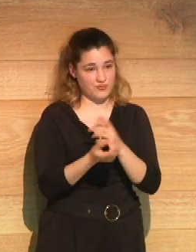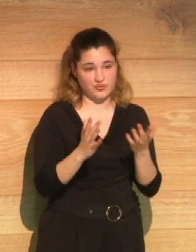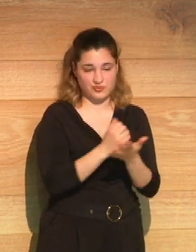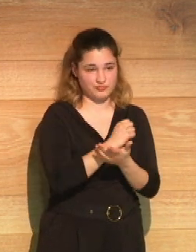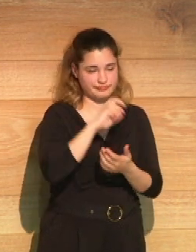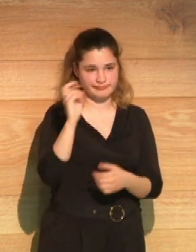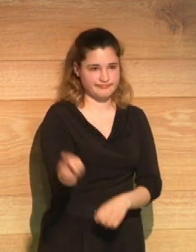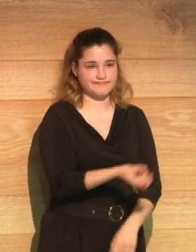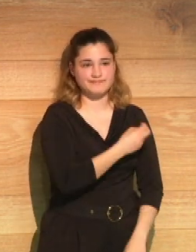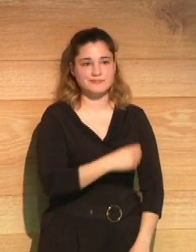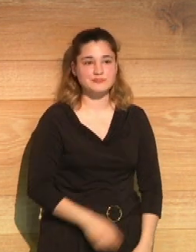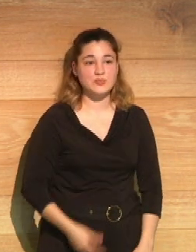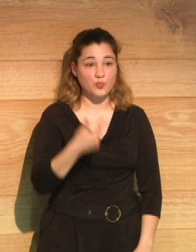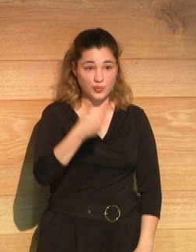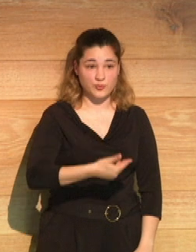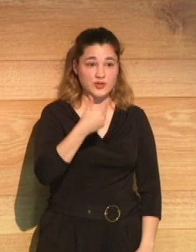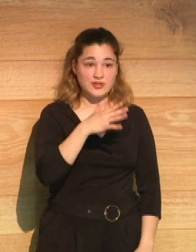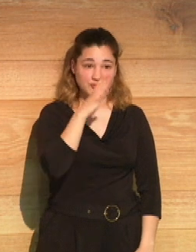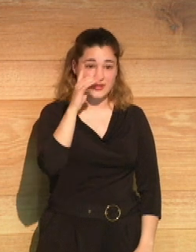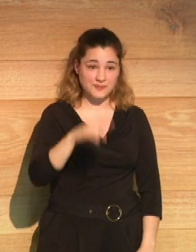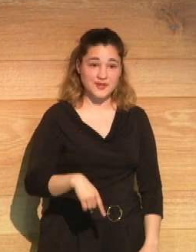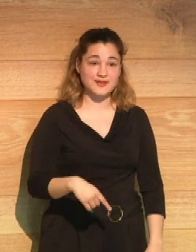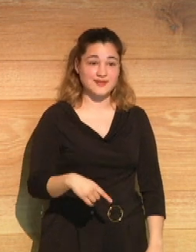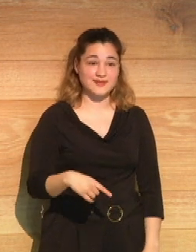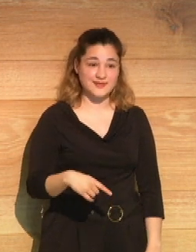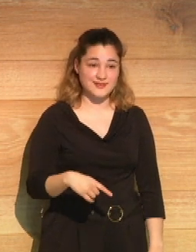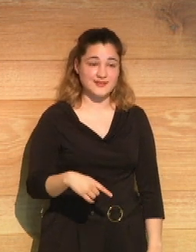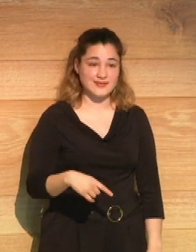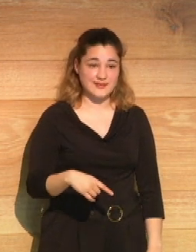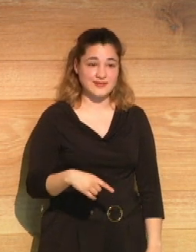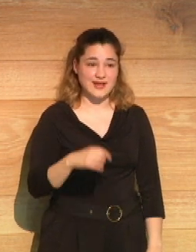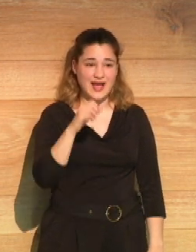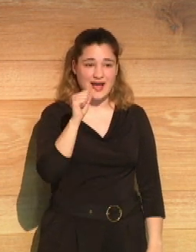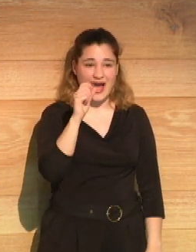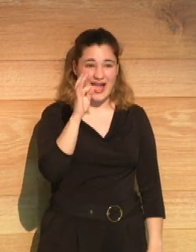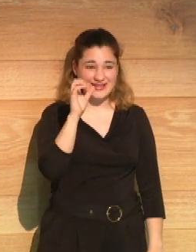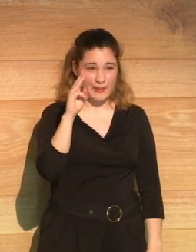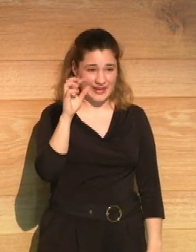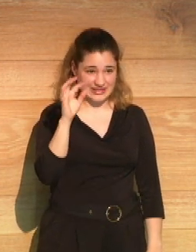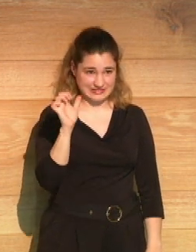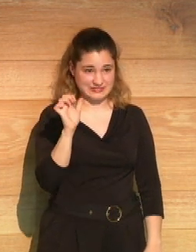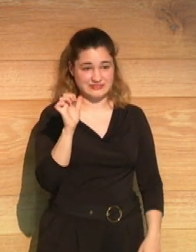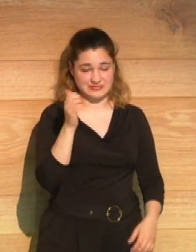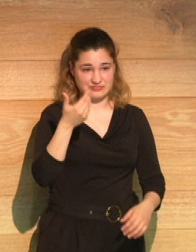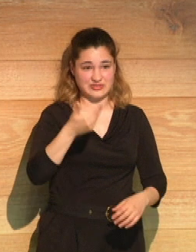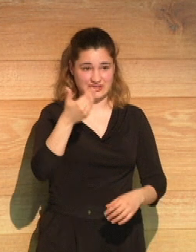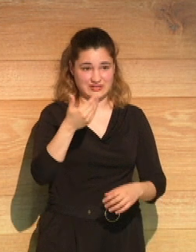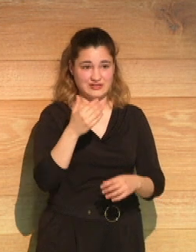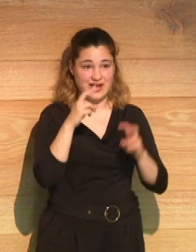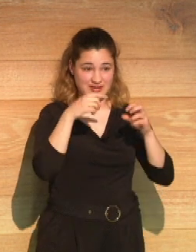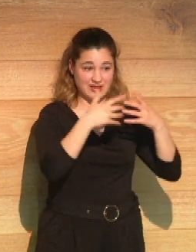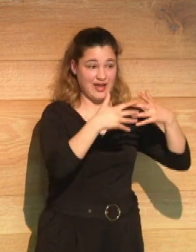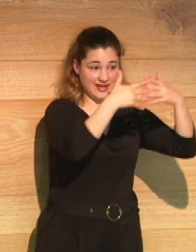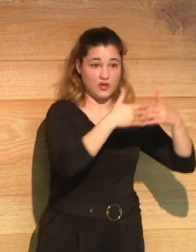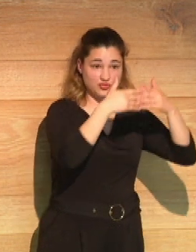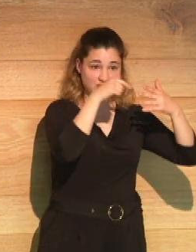etc. Esto es muy importante porque también trae al tapete un tema que aquí en los Estados Unidos ha tenido cada